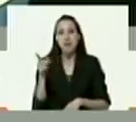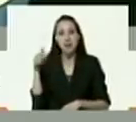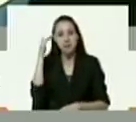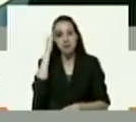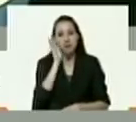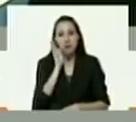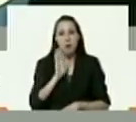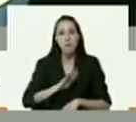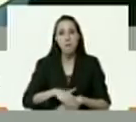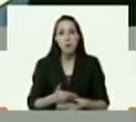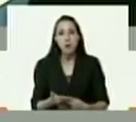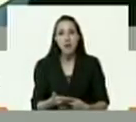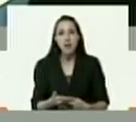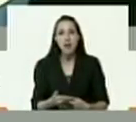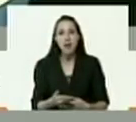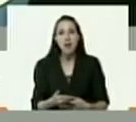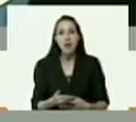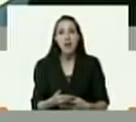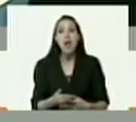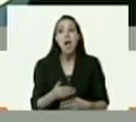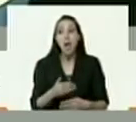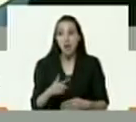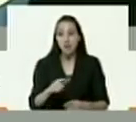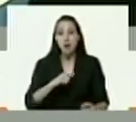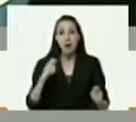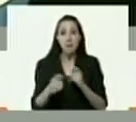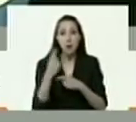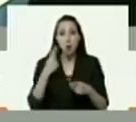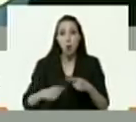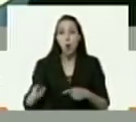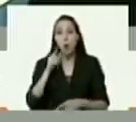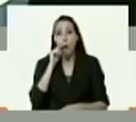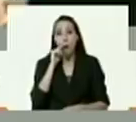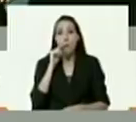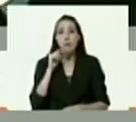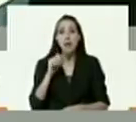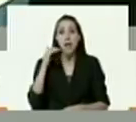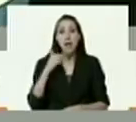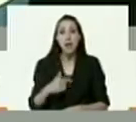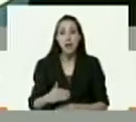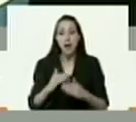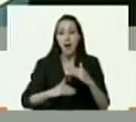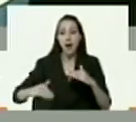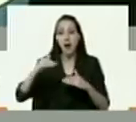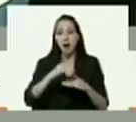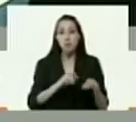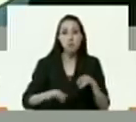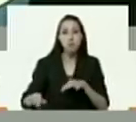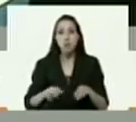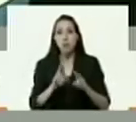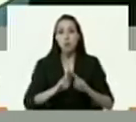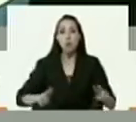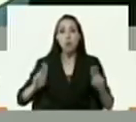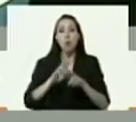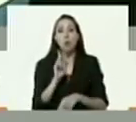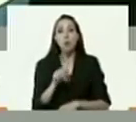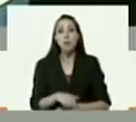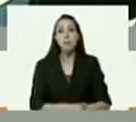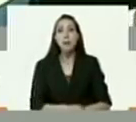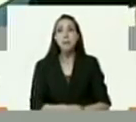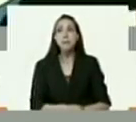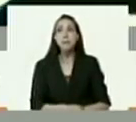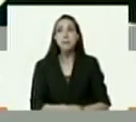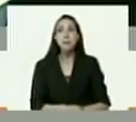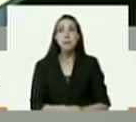el anterior alto comisionado, el señor Al-Said, y que luego la inercia burocrática de esa oficina llevó a